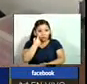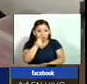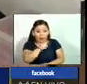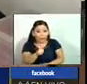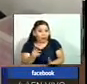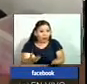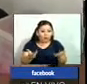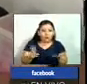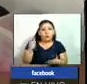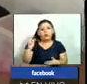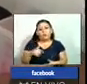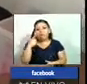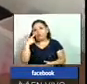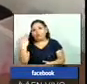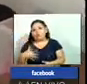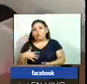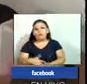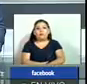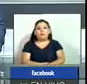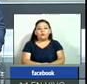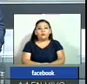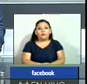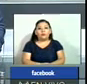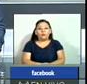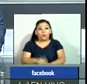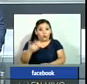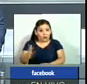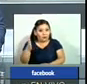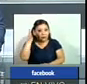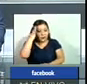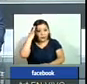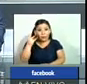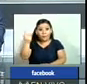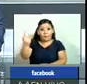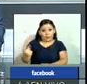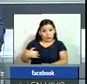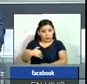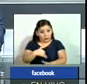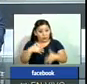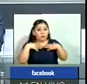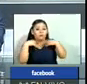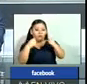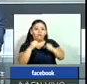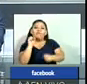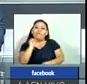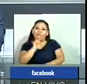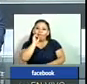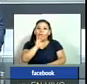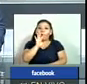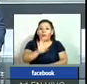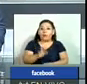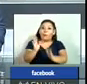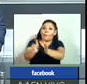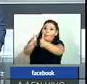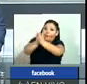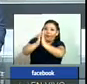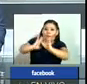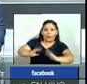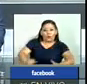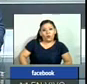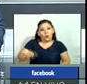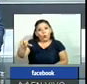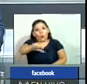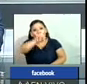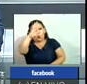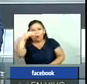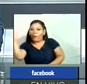que se nos está grabando aquí en nuestro municipio y sabe usted que el ministro de salud ha confirmado la solicitud de médicos que ha hecho el gobierno a otros países